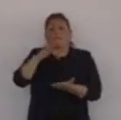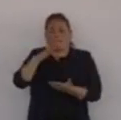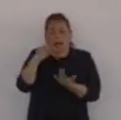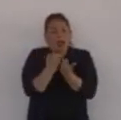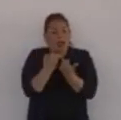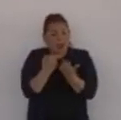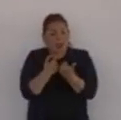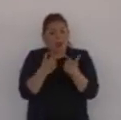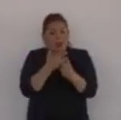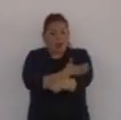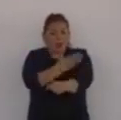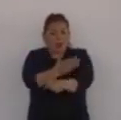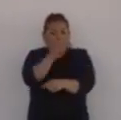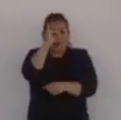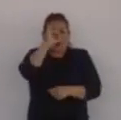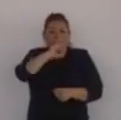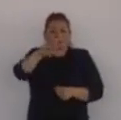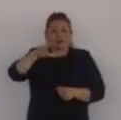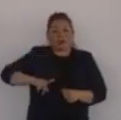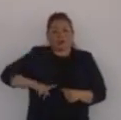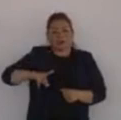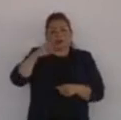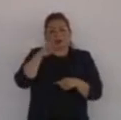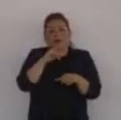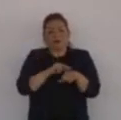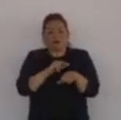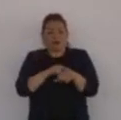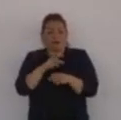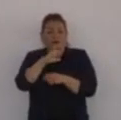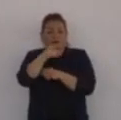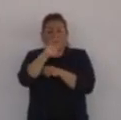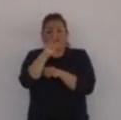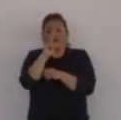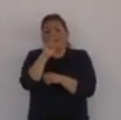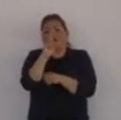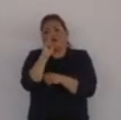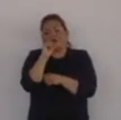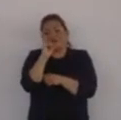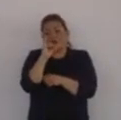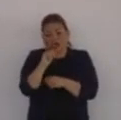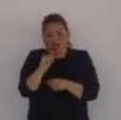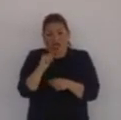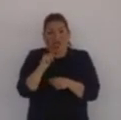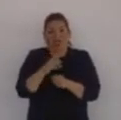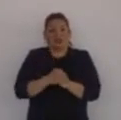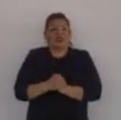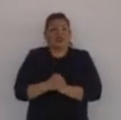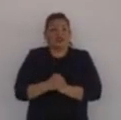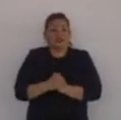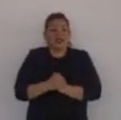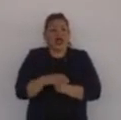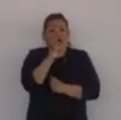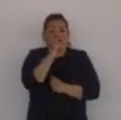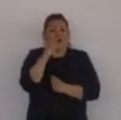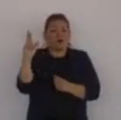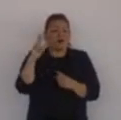nos acompañe la jefa de gobierno, la doctora Claudia Sheinbaum, porque somos un equipo.